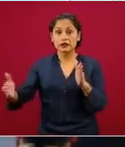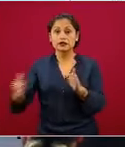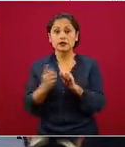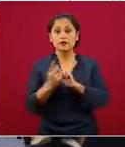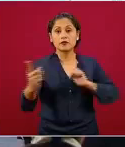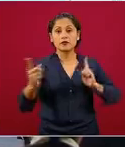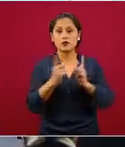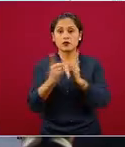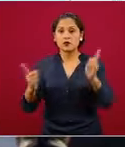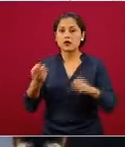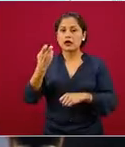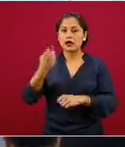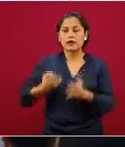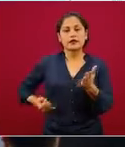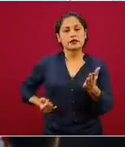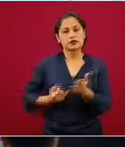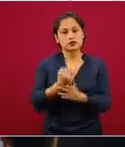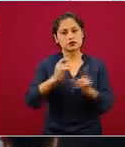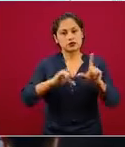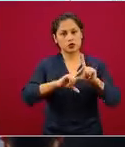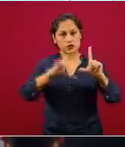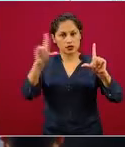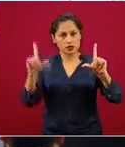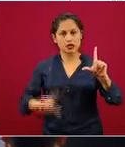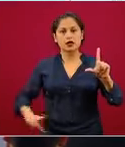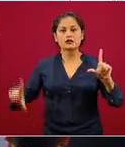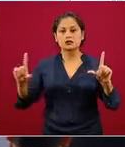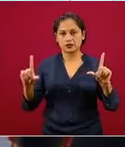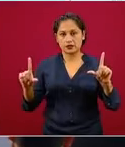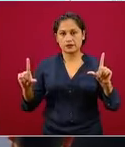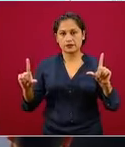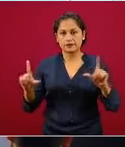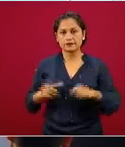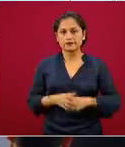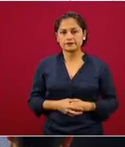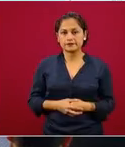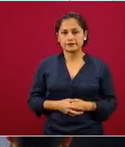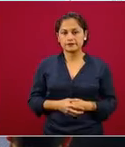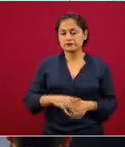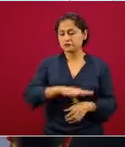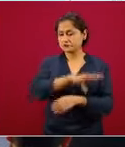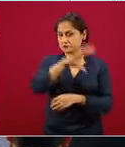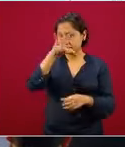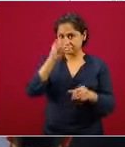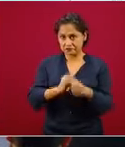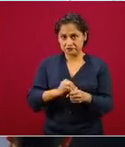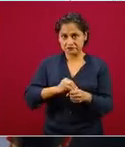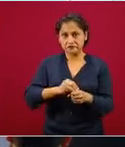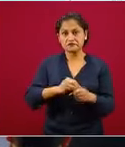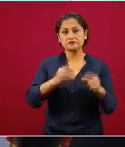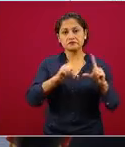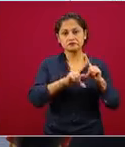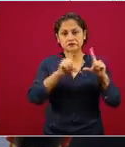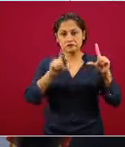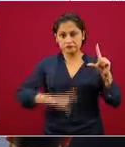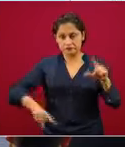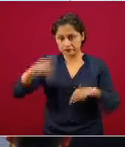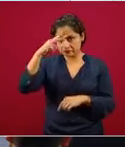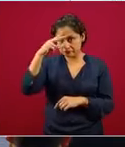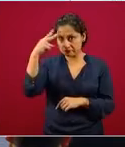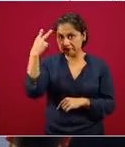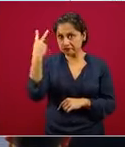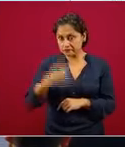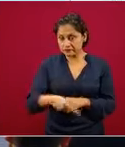Nacional y es una cobertura de todo el territorio nacional. Las disposiciones de la Autoridad